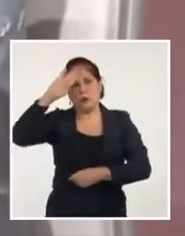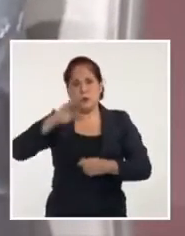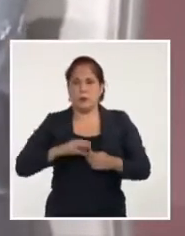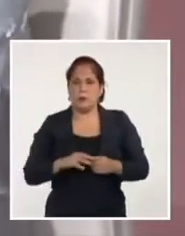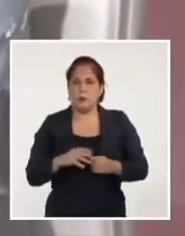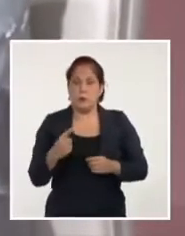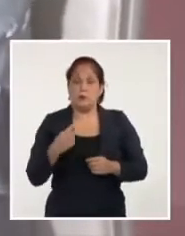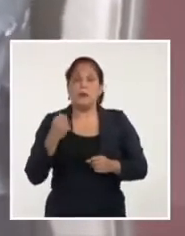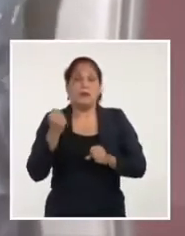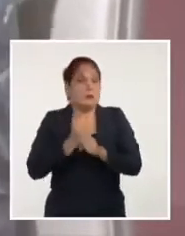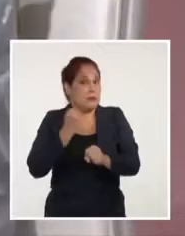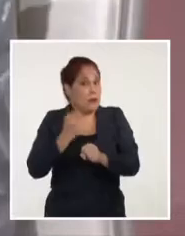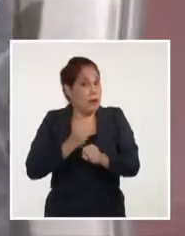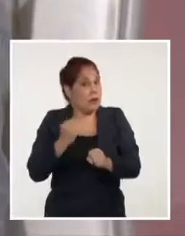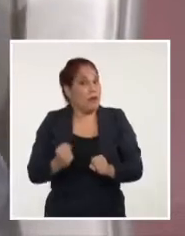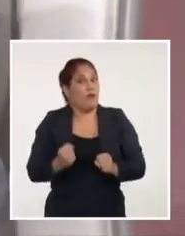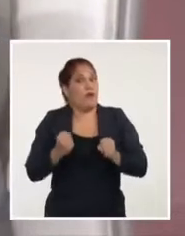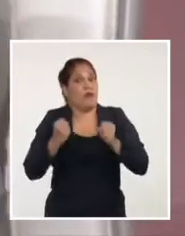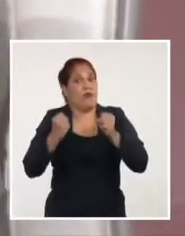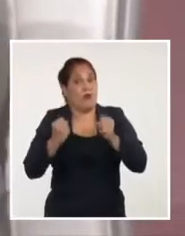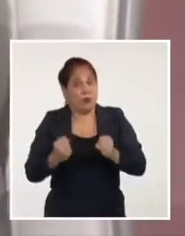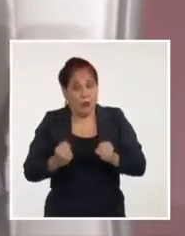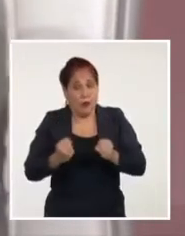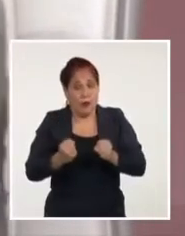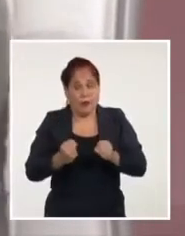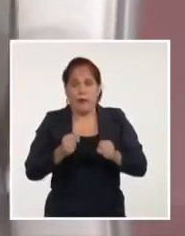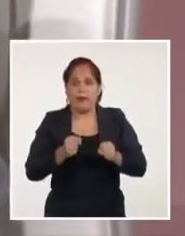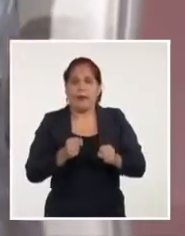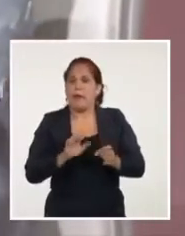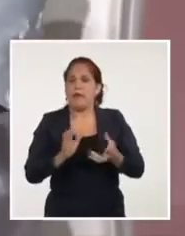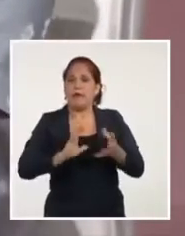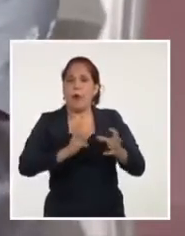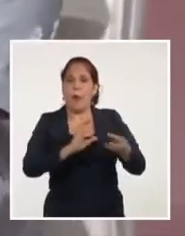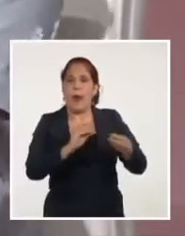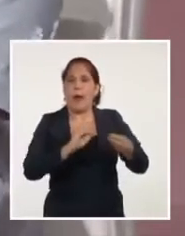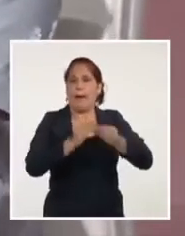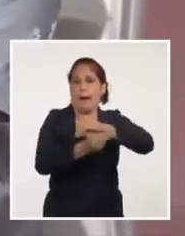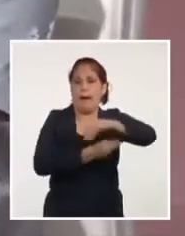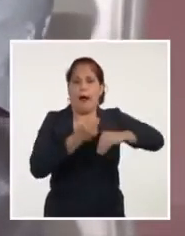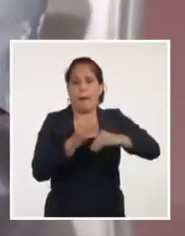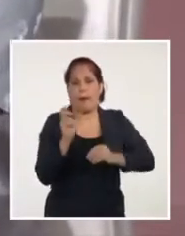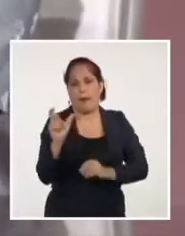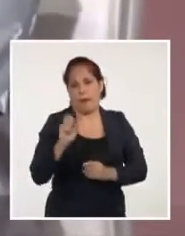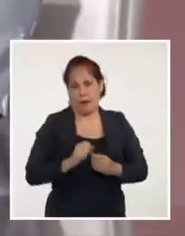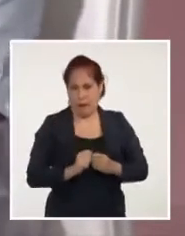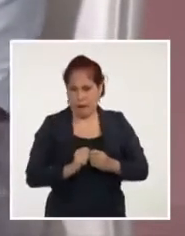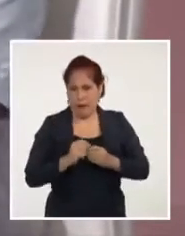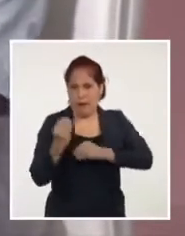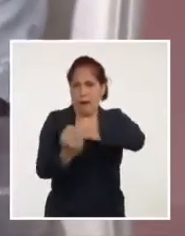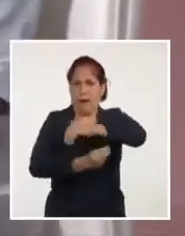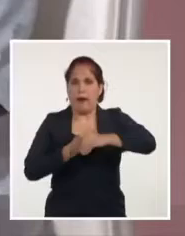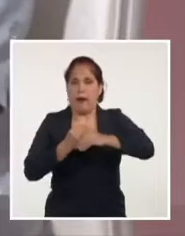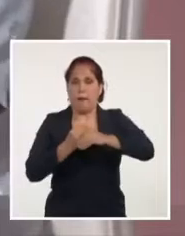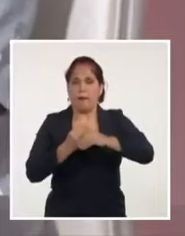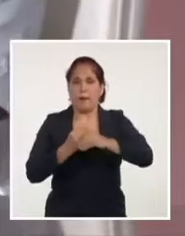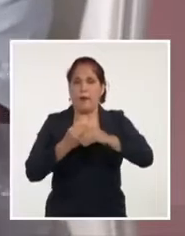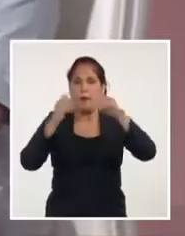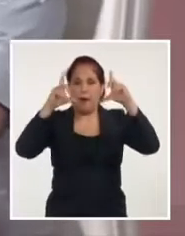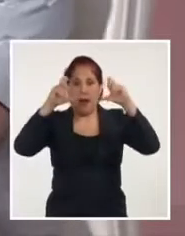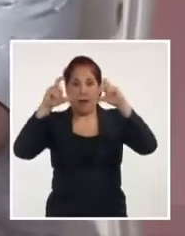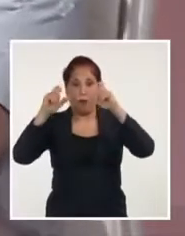con intencionalidad a partir del uso y la manipulación de las palabras, de las imágenes, de las frases, buscando